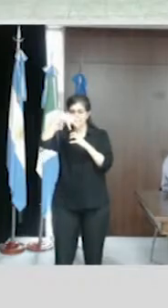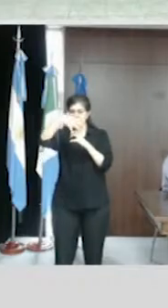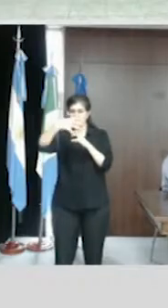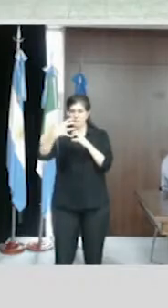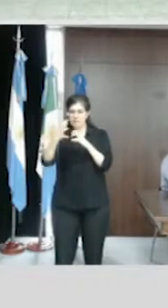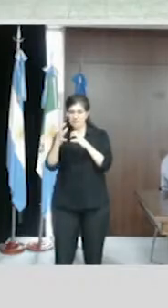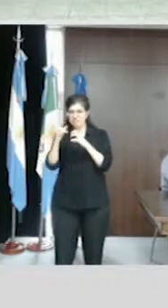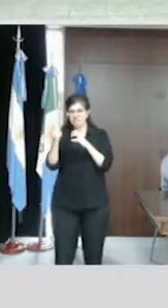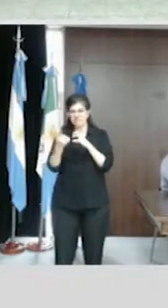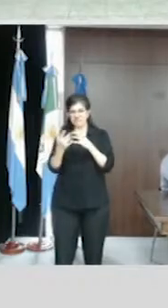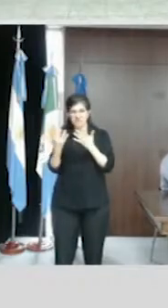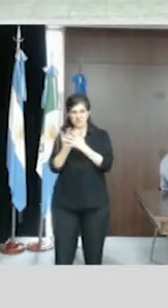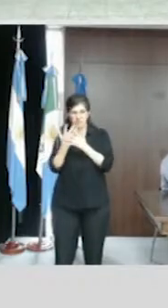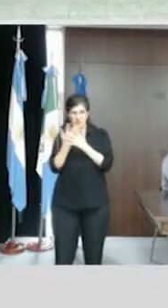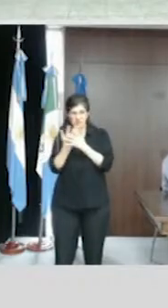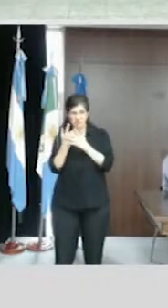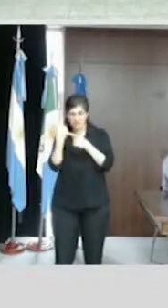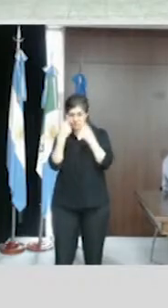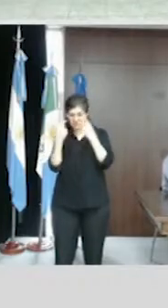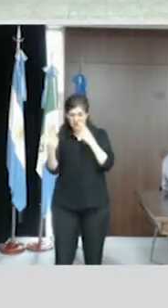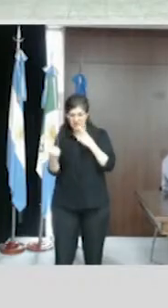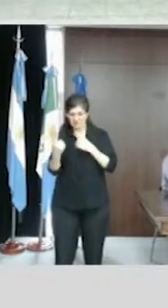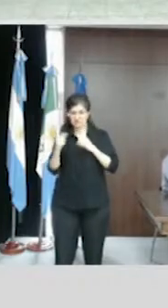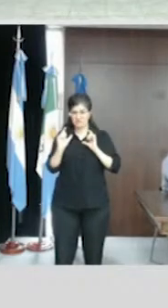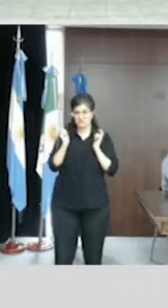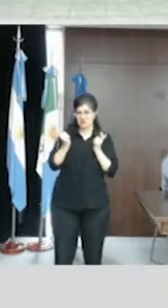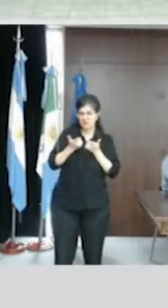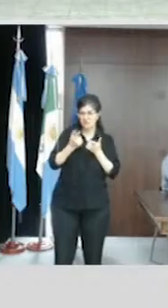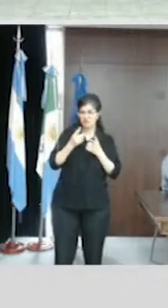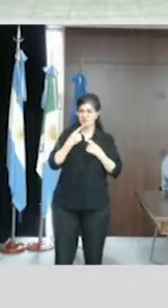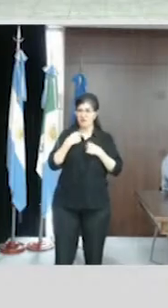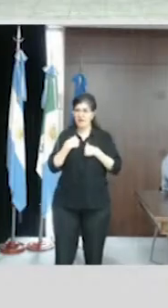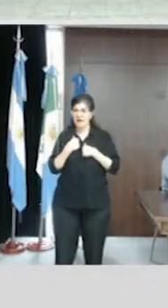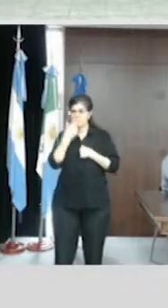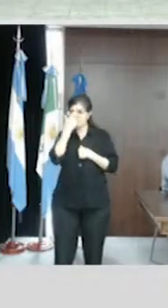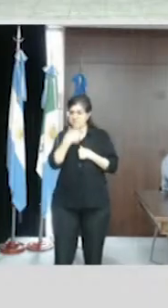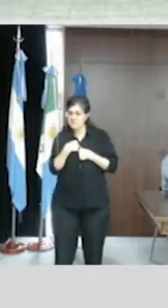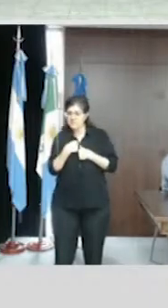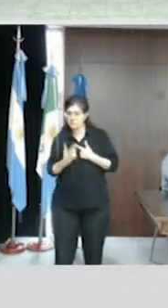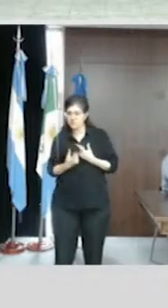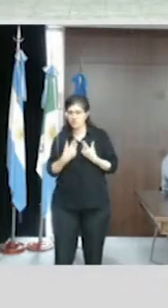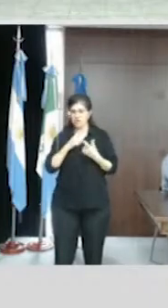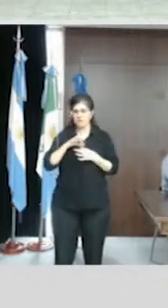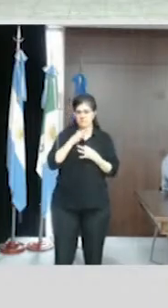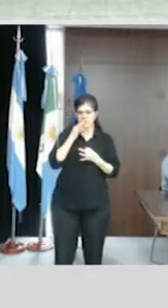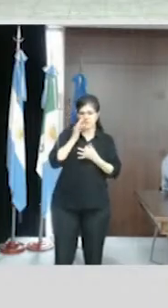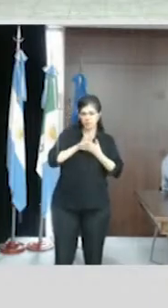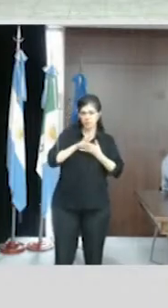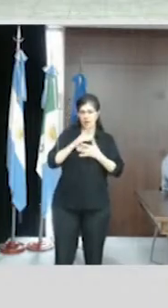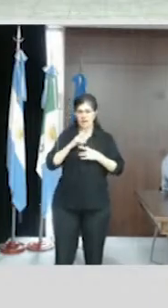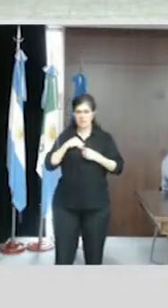emocional, social, espiritual, existencial, que va a acompañar a